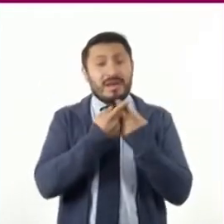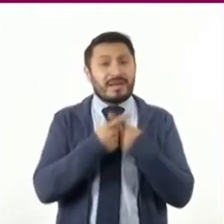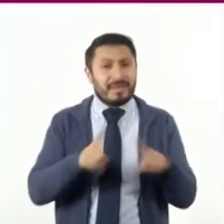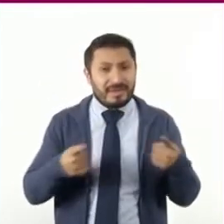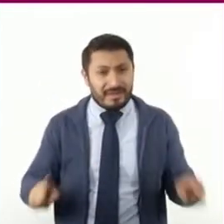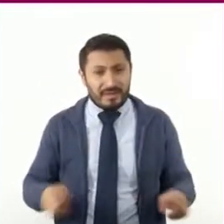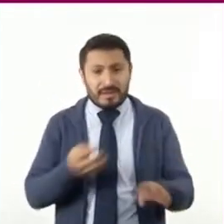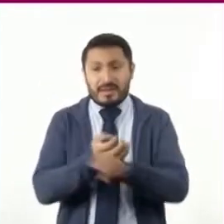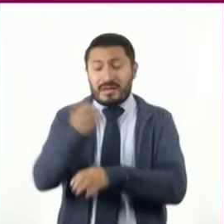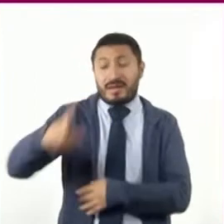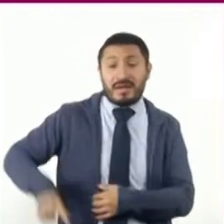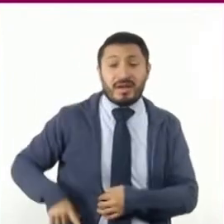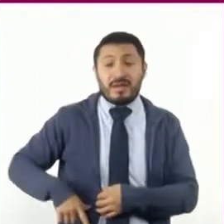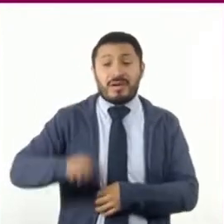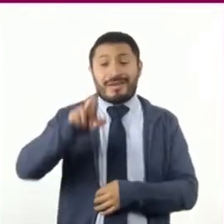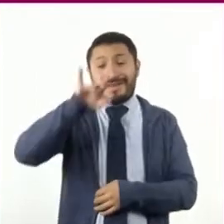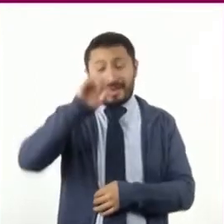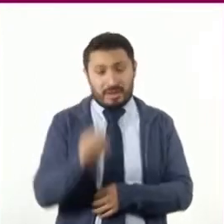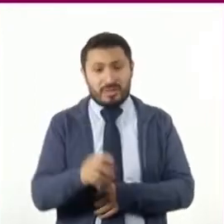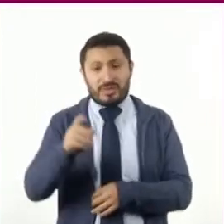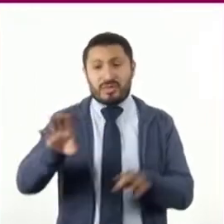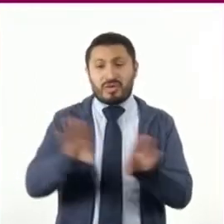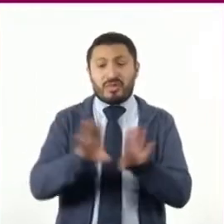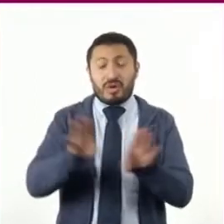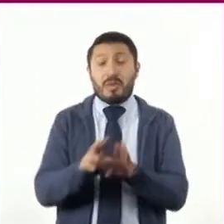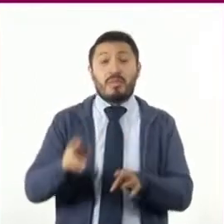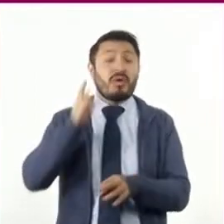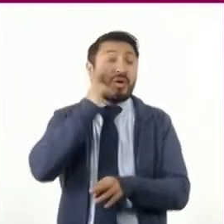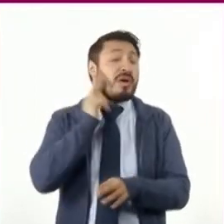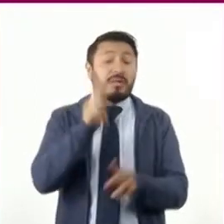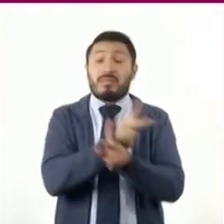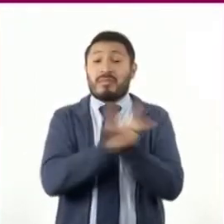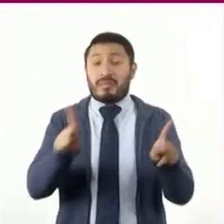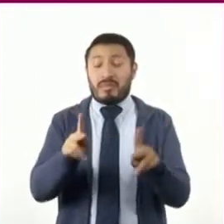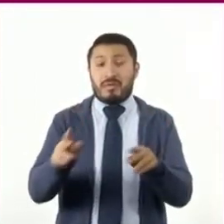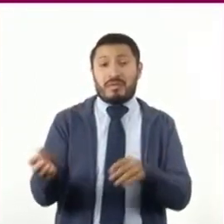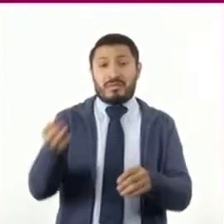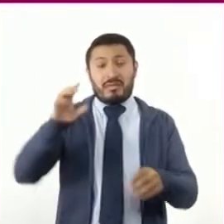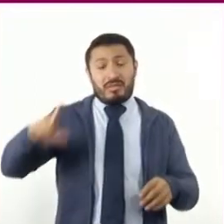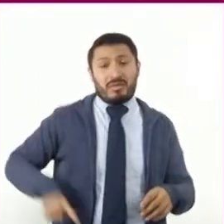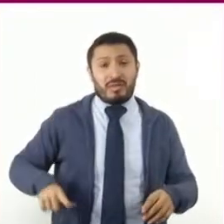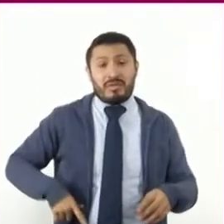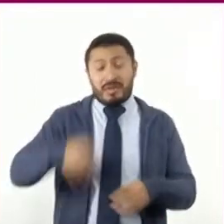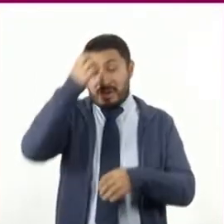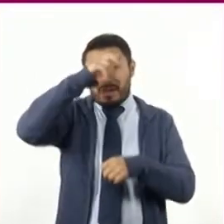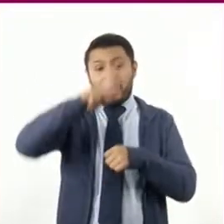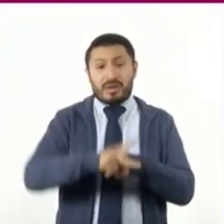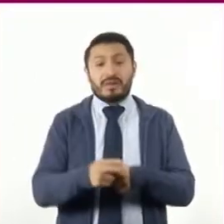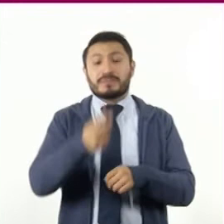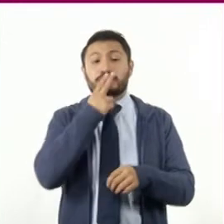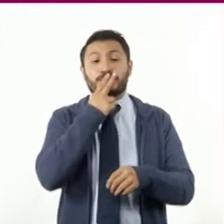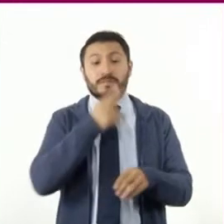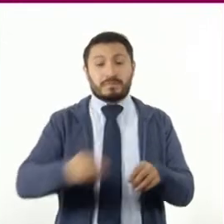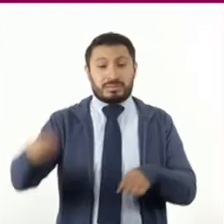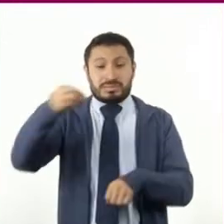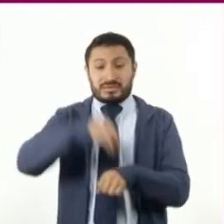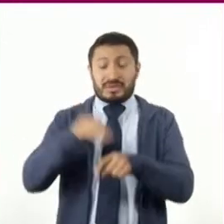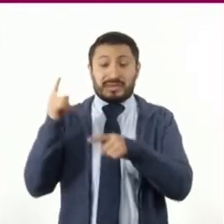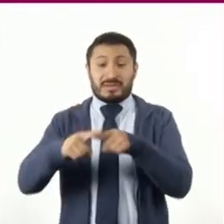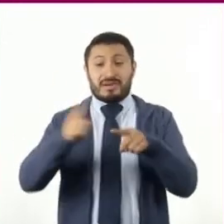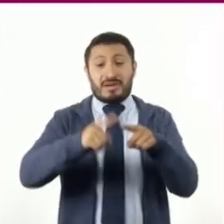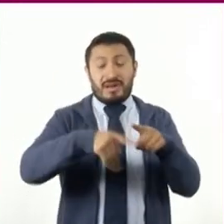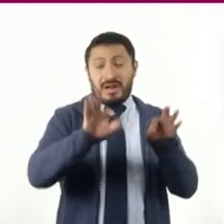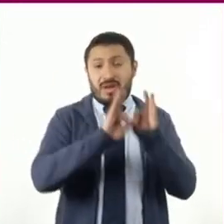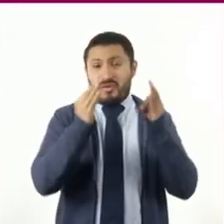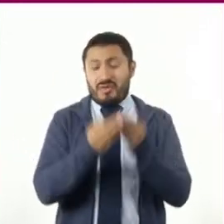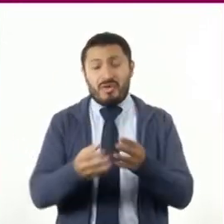un Estado ario, racialmente puro, que dominara Europa. Los nazis establecieron diferentes cuerpos de